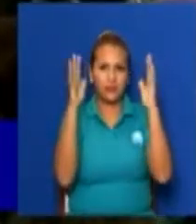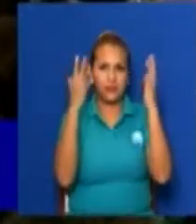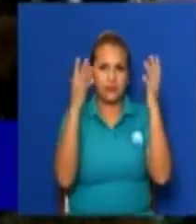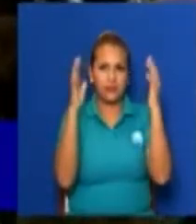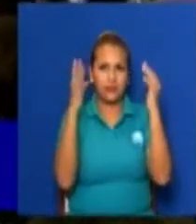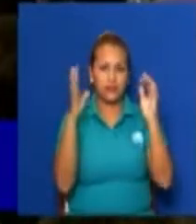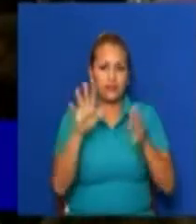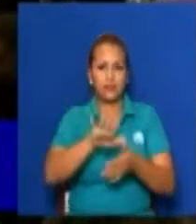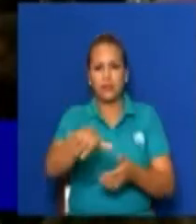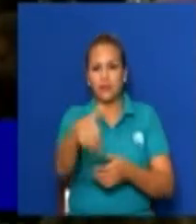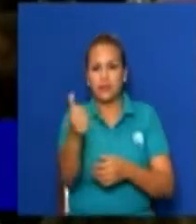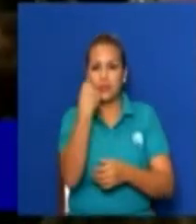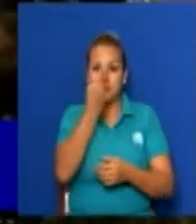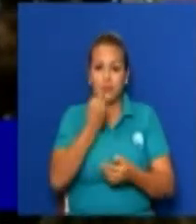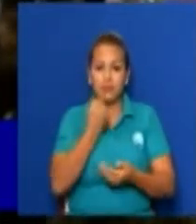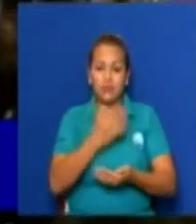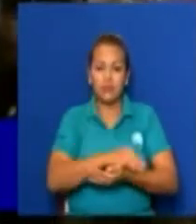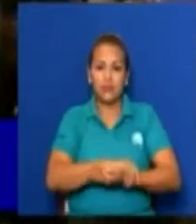¿Otra pregunta?